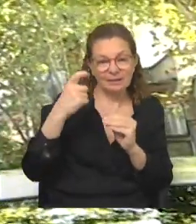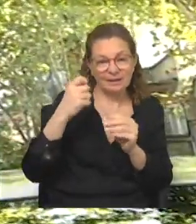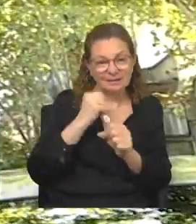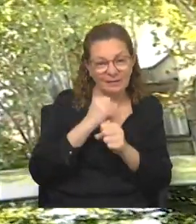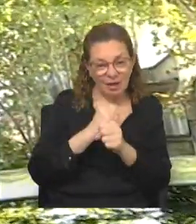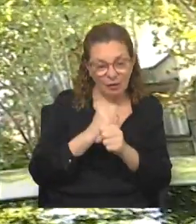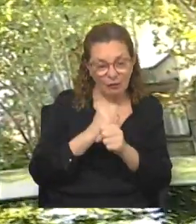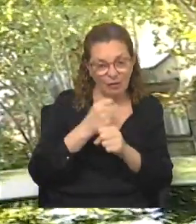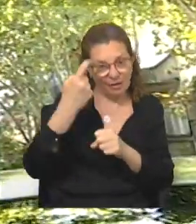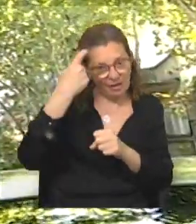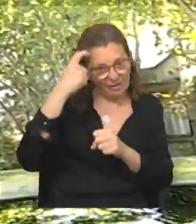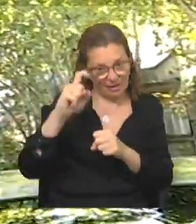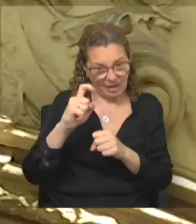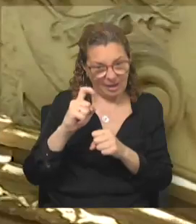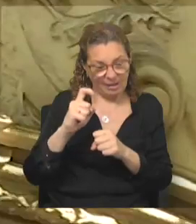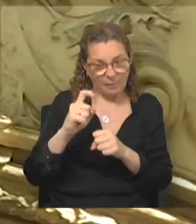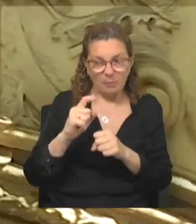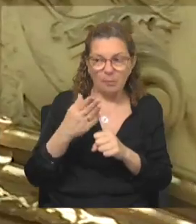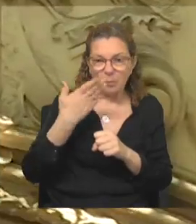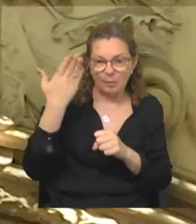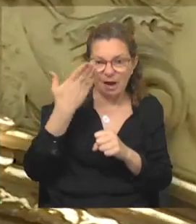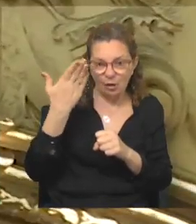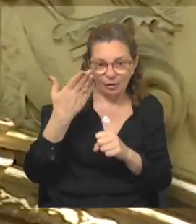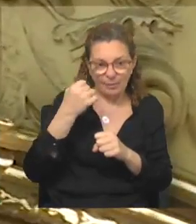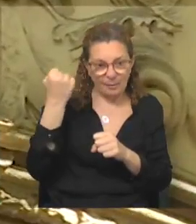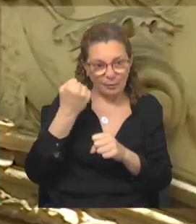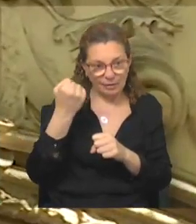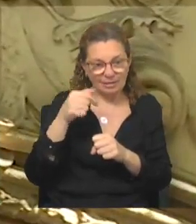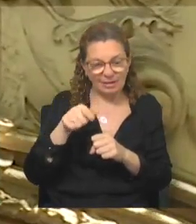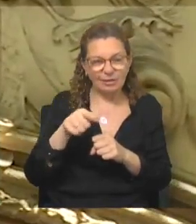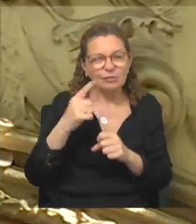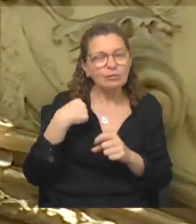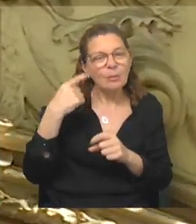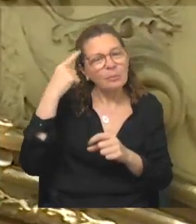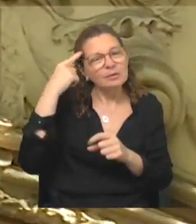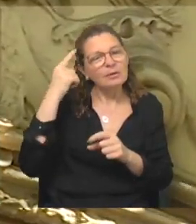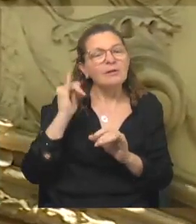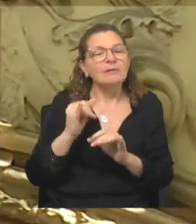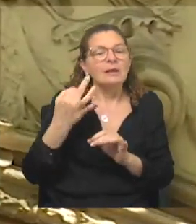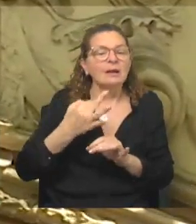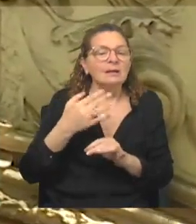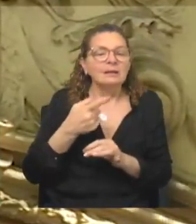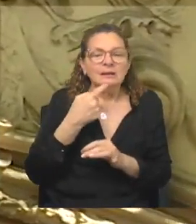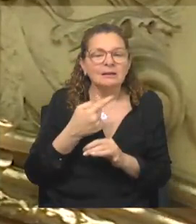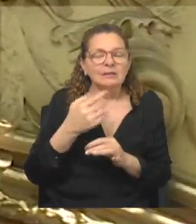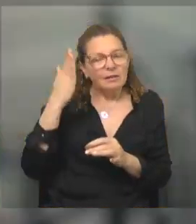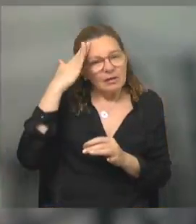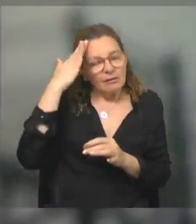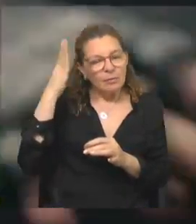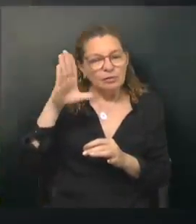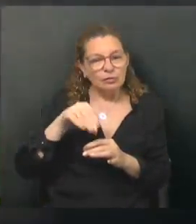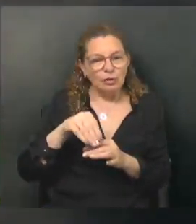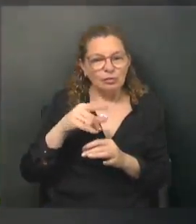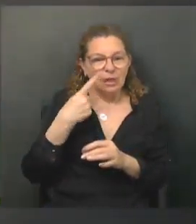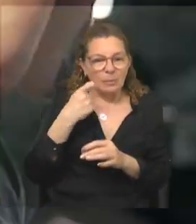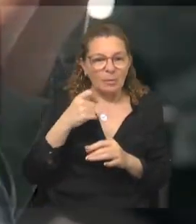trabajo las ideas los principios los valores y yo creo que si bien A ver es lo sabemos todos ha sido muy